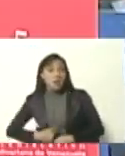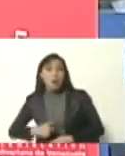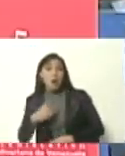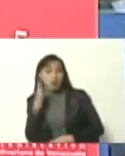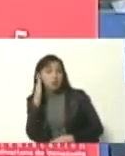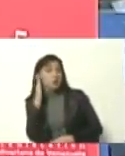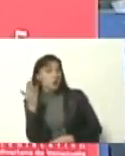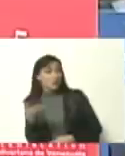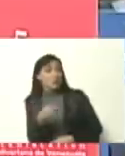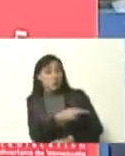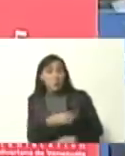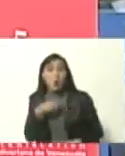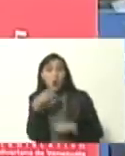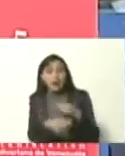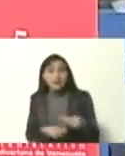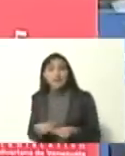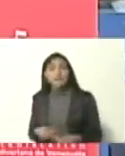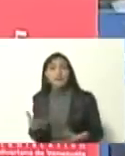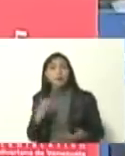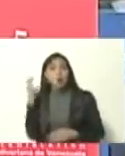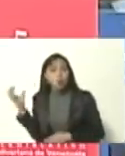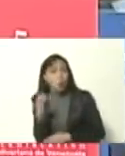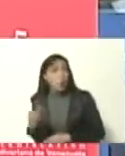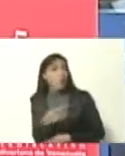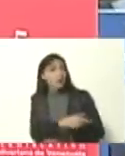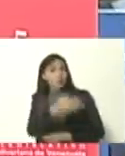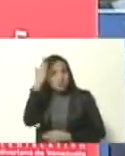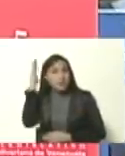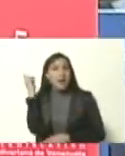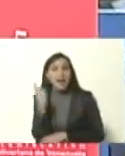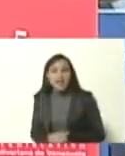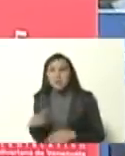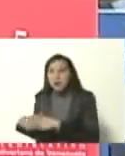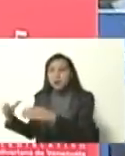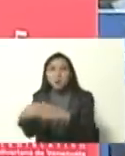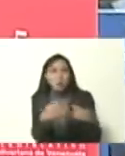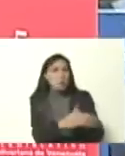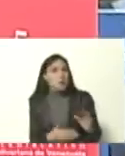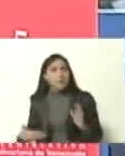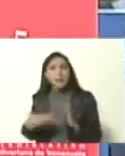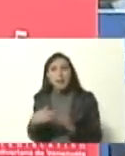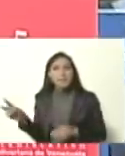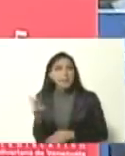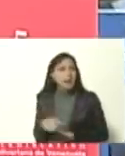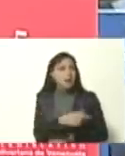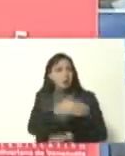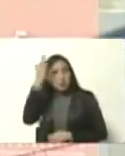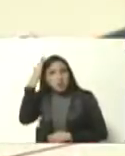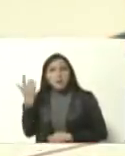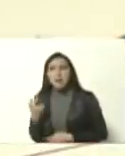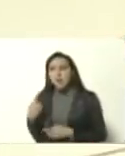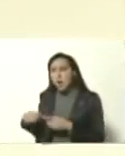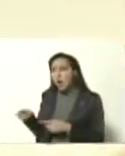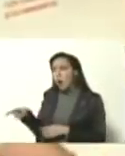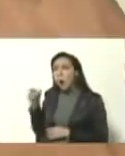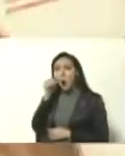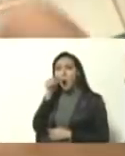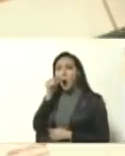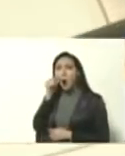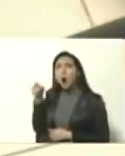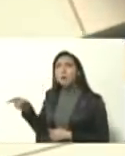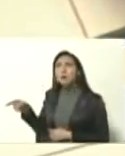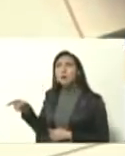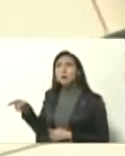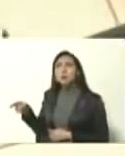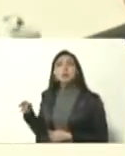lo que haces, lo que planeas, a quién mandas. Sabemos que este señor Mariano José Ugarte Pelayo es un